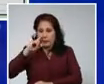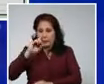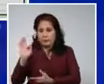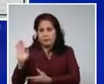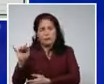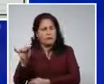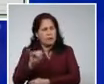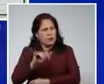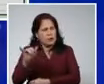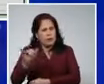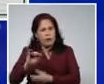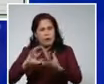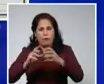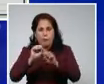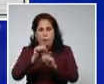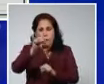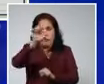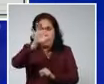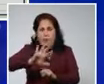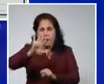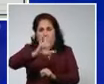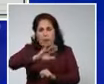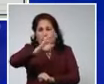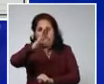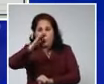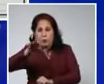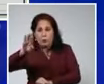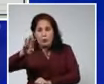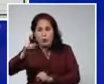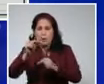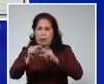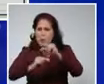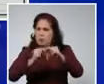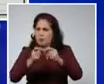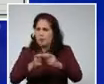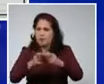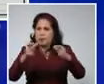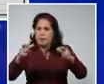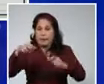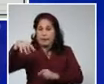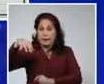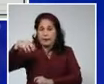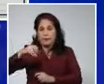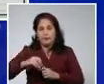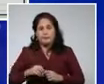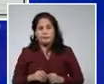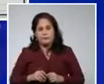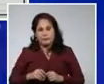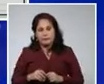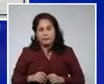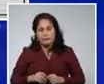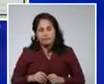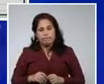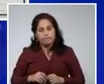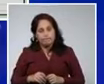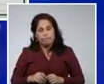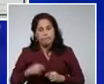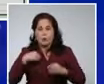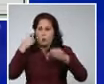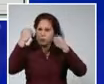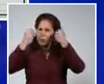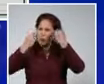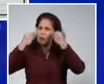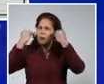ustedes el comportamiento en la curva, va aumentando el número de casos, y ellos